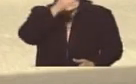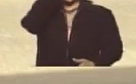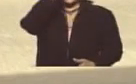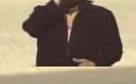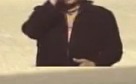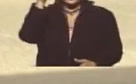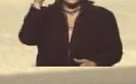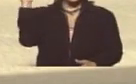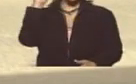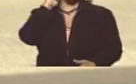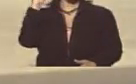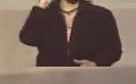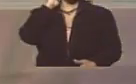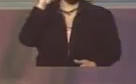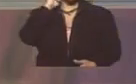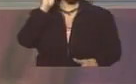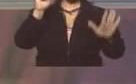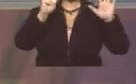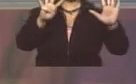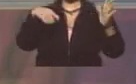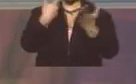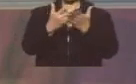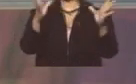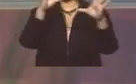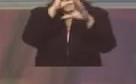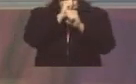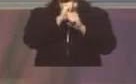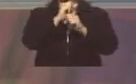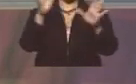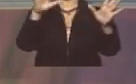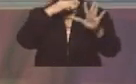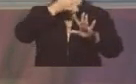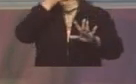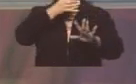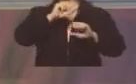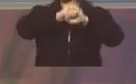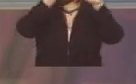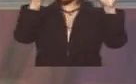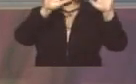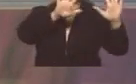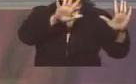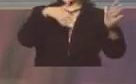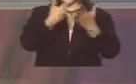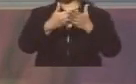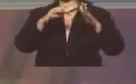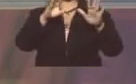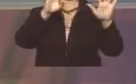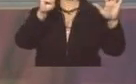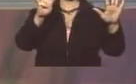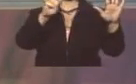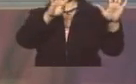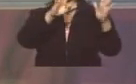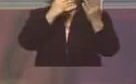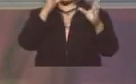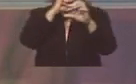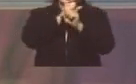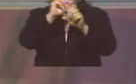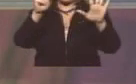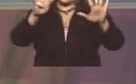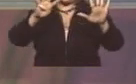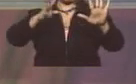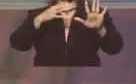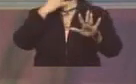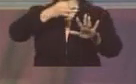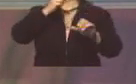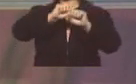sentir todos los domingos en ese programa que de 9 a 10 de la mañana se transmite por Radio Nacional de Venezuela, el oriente venezolano y su cultura.